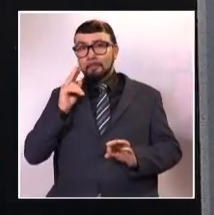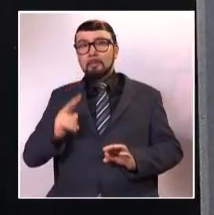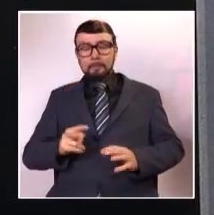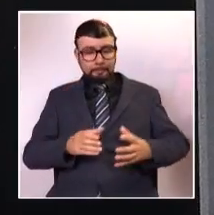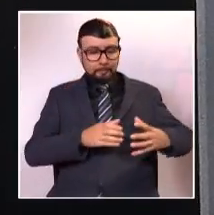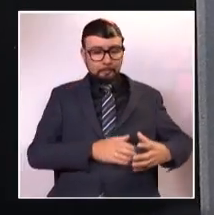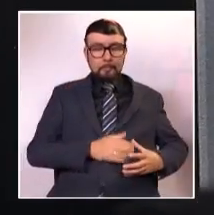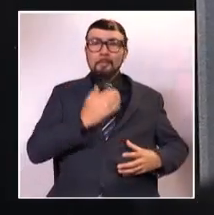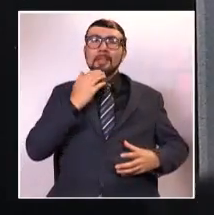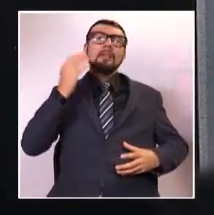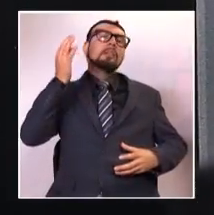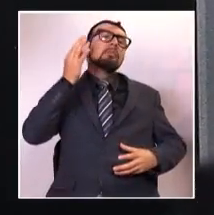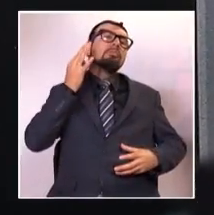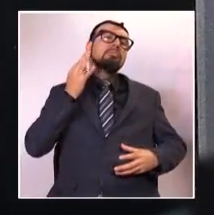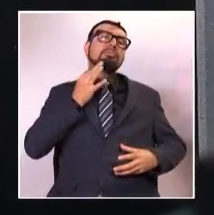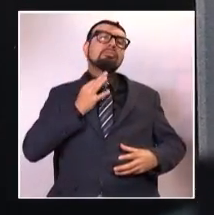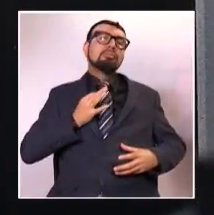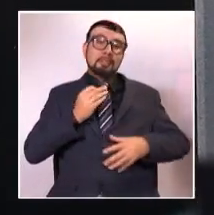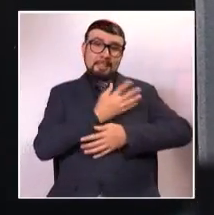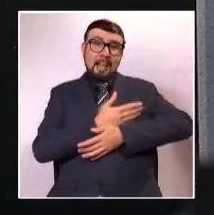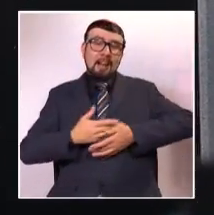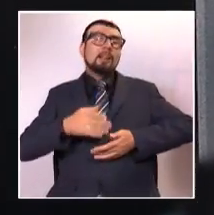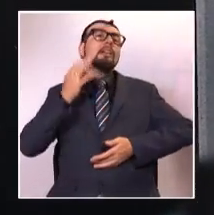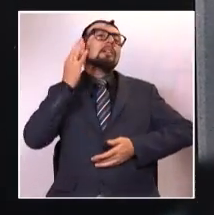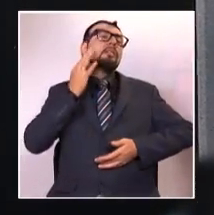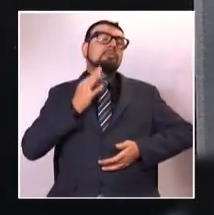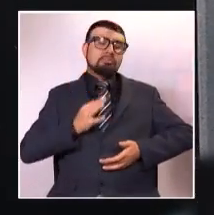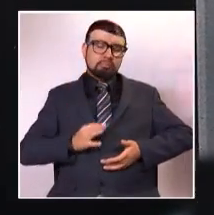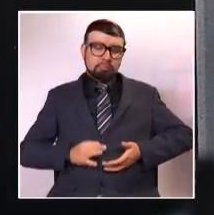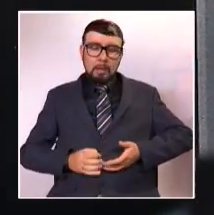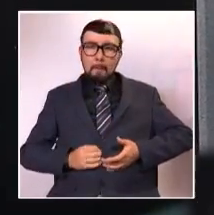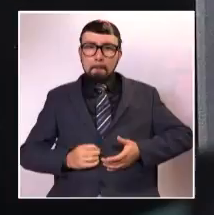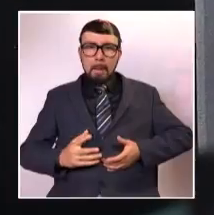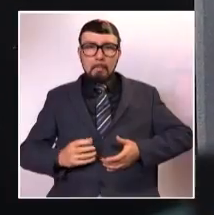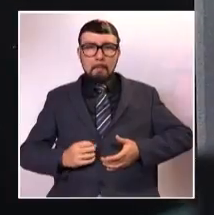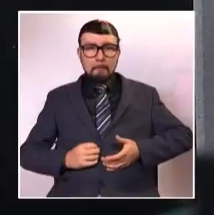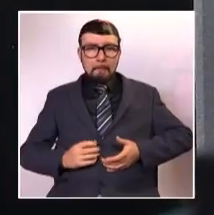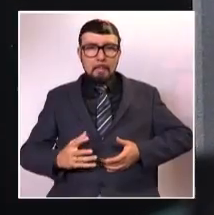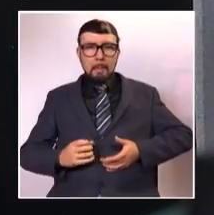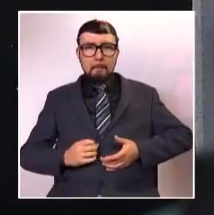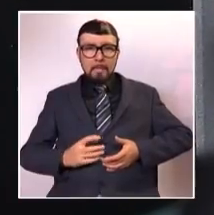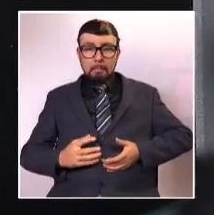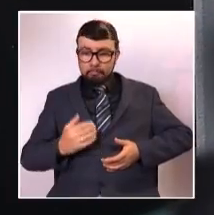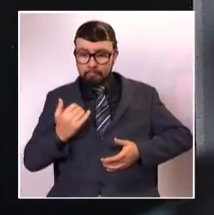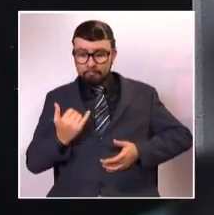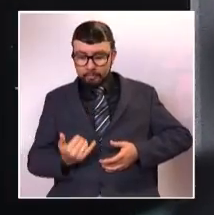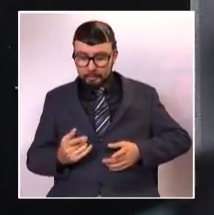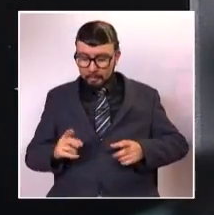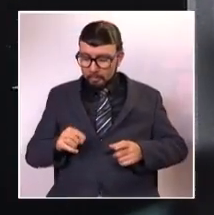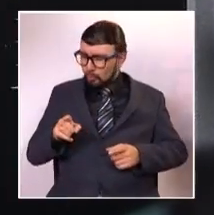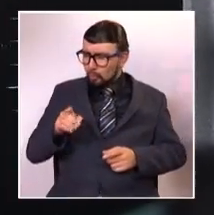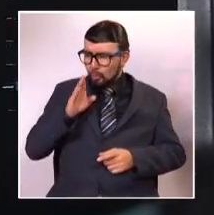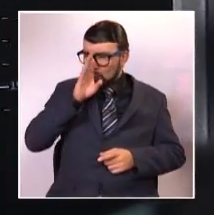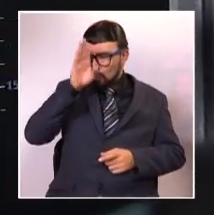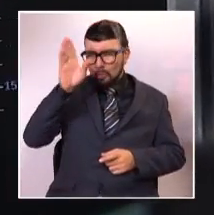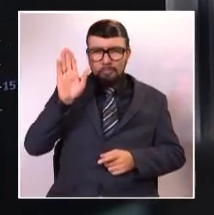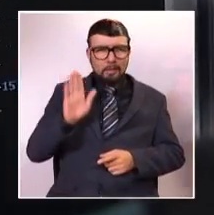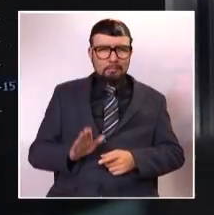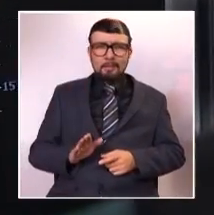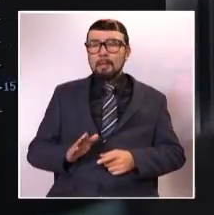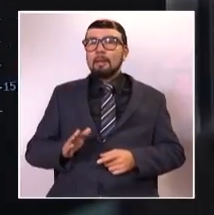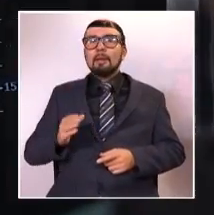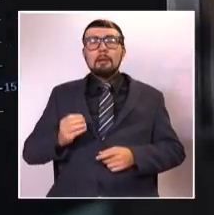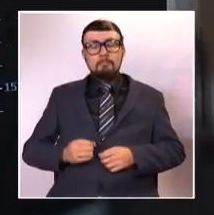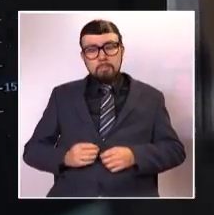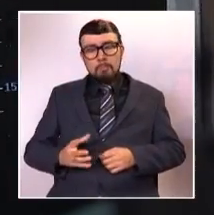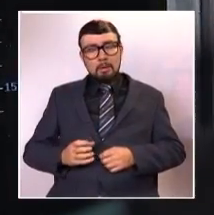la aorta. La vemos acá, está pulsando, esta es la arteria aorta, ¿sí? También es frecuente su dilataciones,